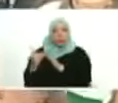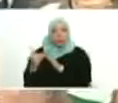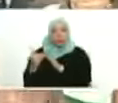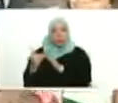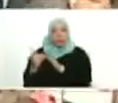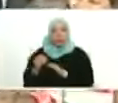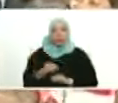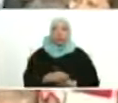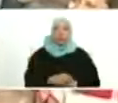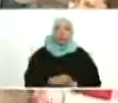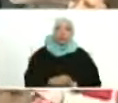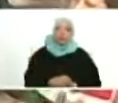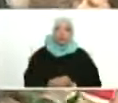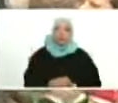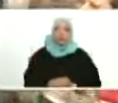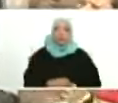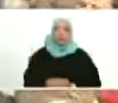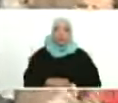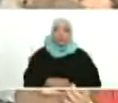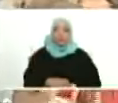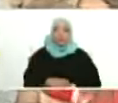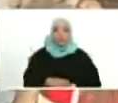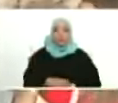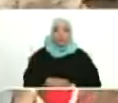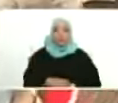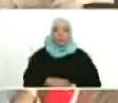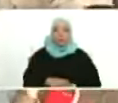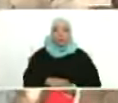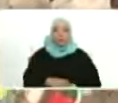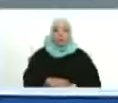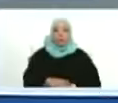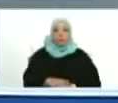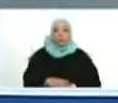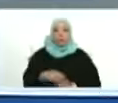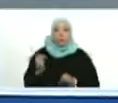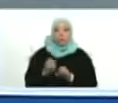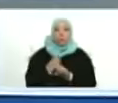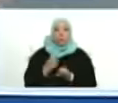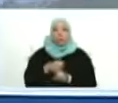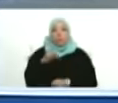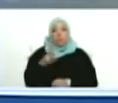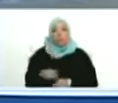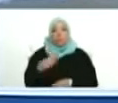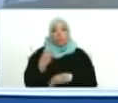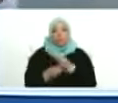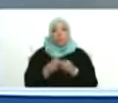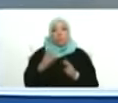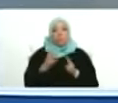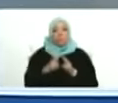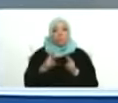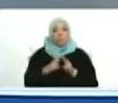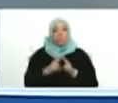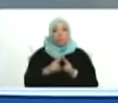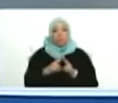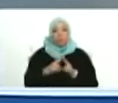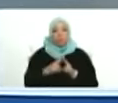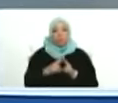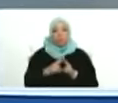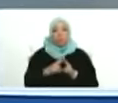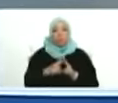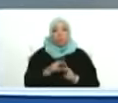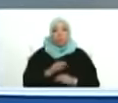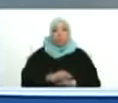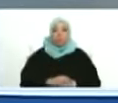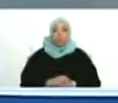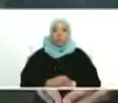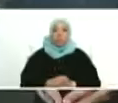Isaías Medina Angarita. Por ahí estuve bastante también, cuando conocí a Silita bajando de Isaías